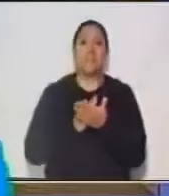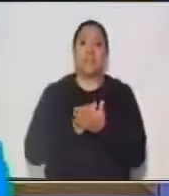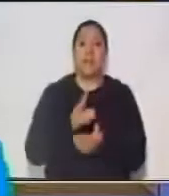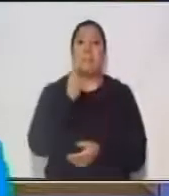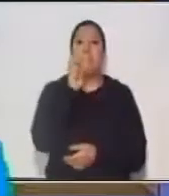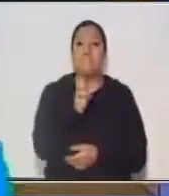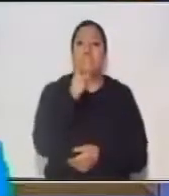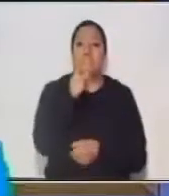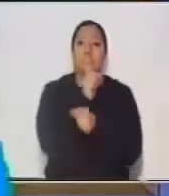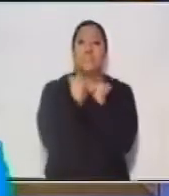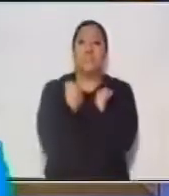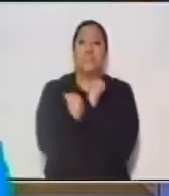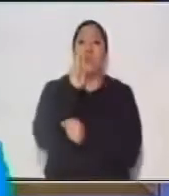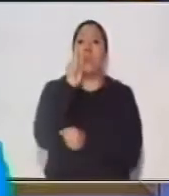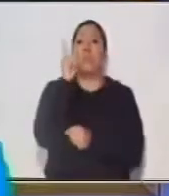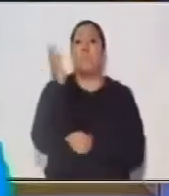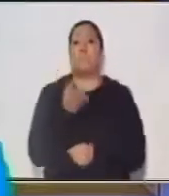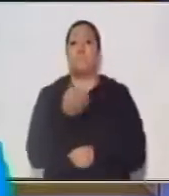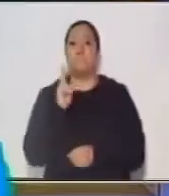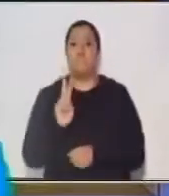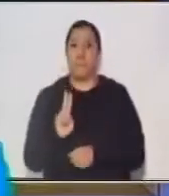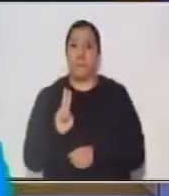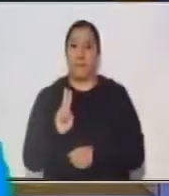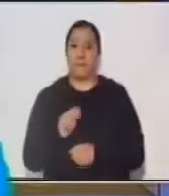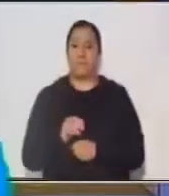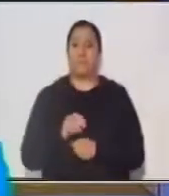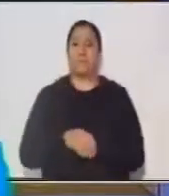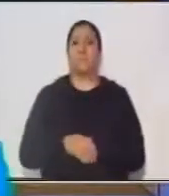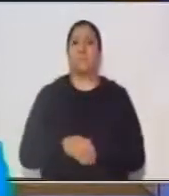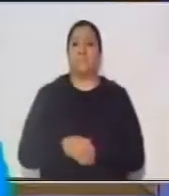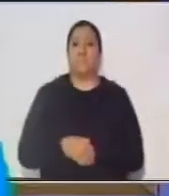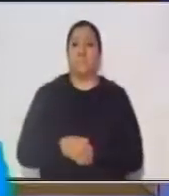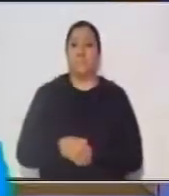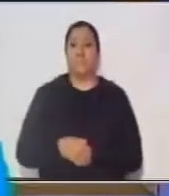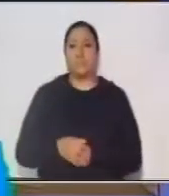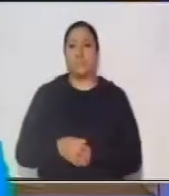1/2. Para encontrar entonces